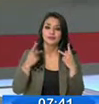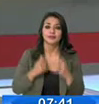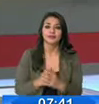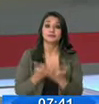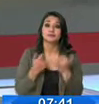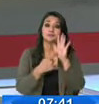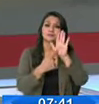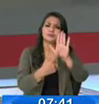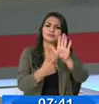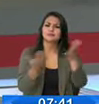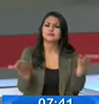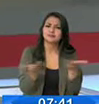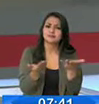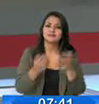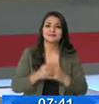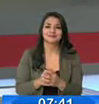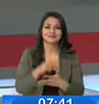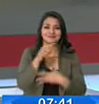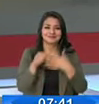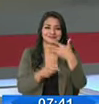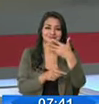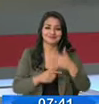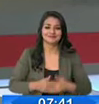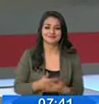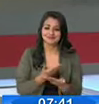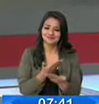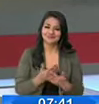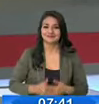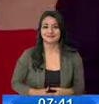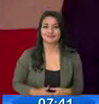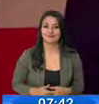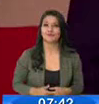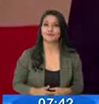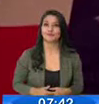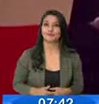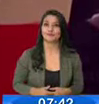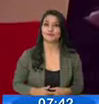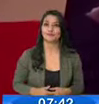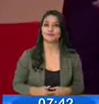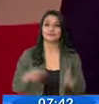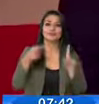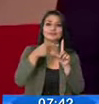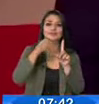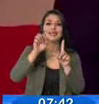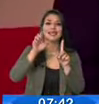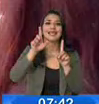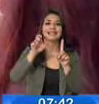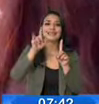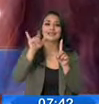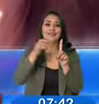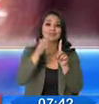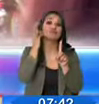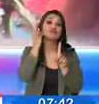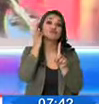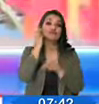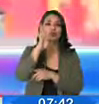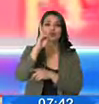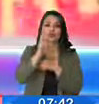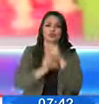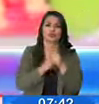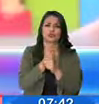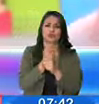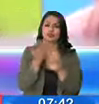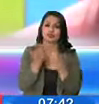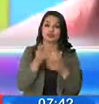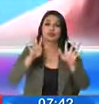siguiente nota mostramos algunas de estas historias. Ella es Elizabeth Escobar, tiene 42 años y cursa